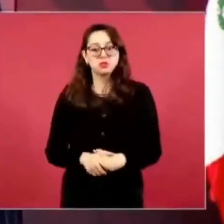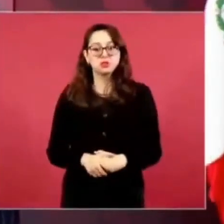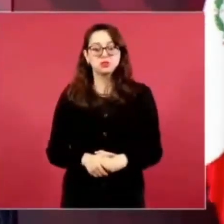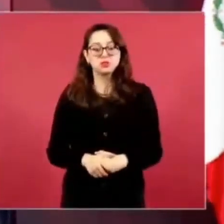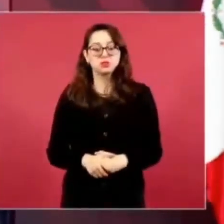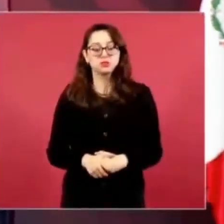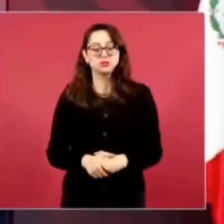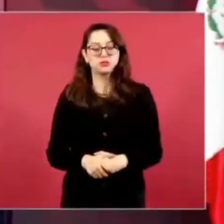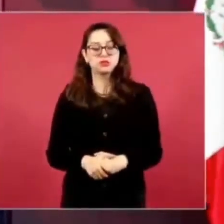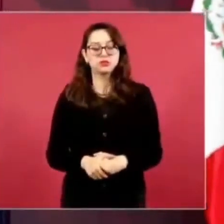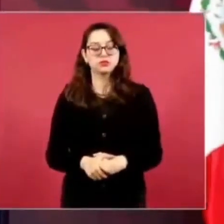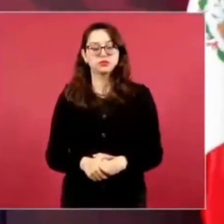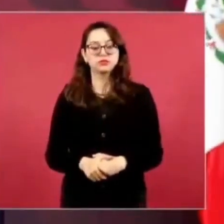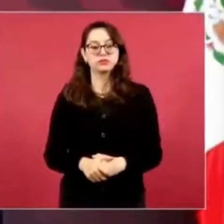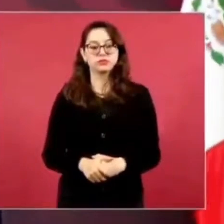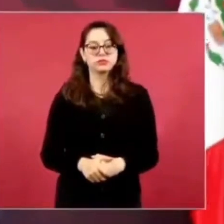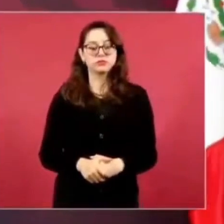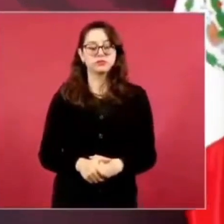Siempre